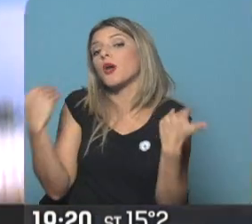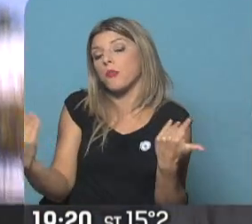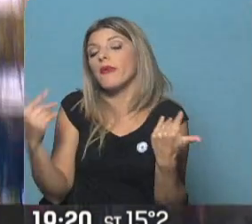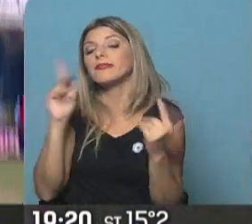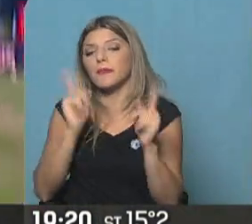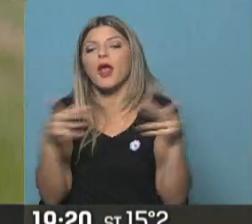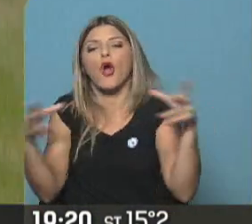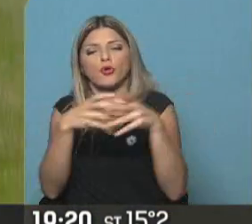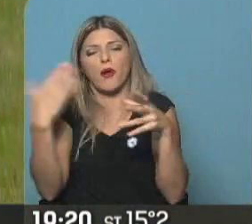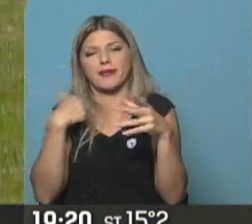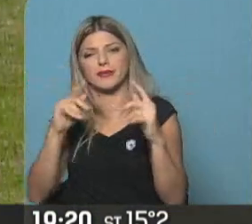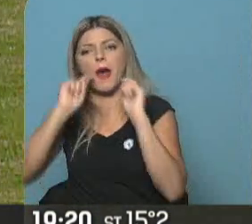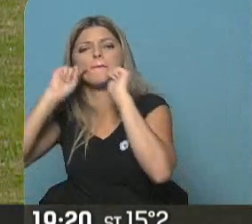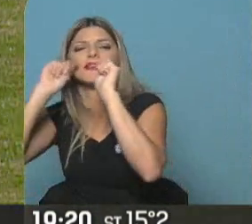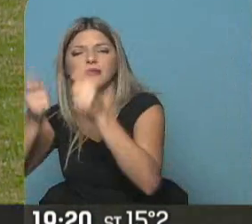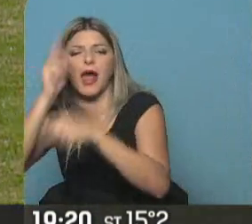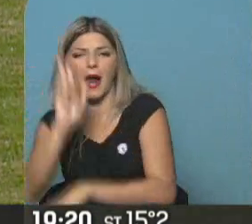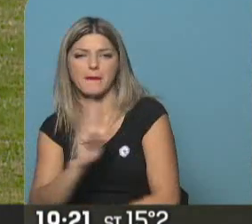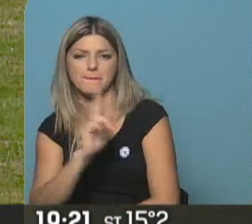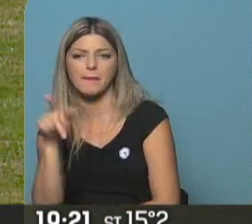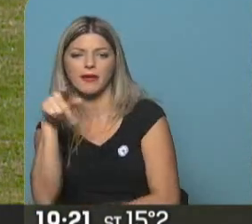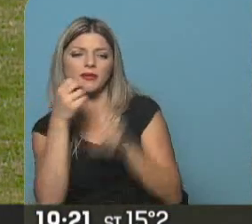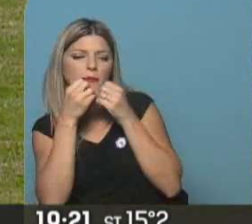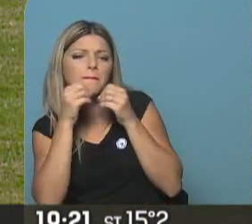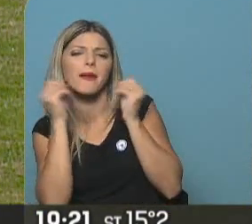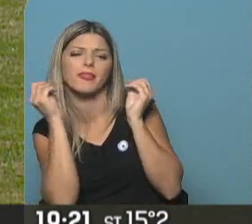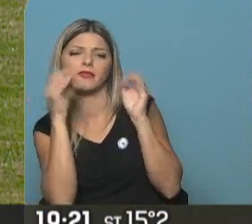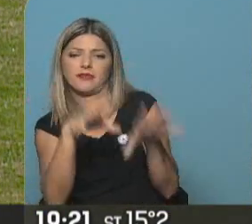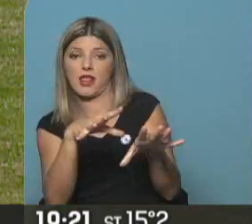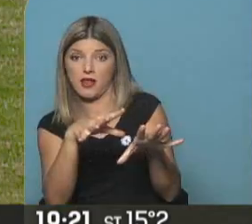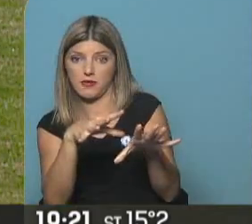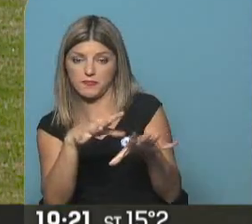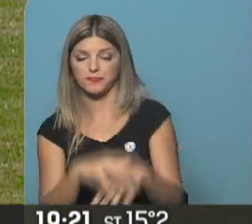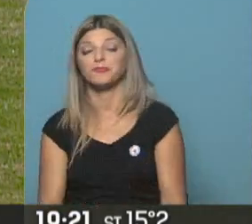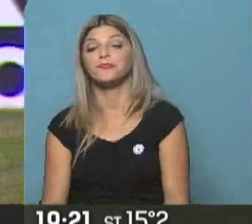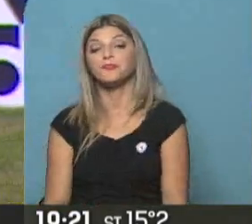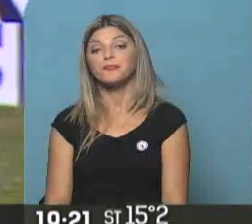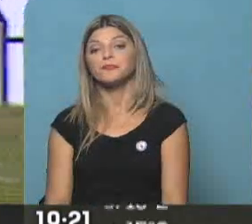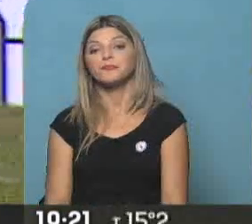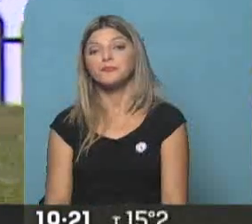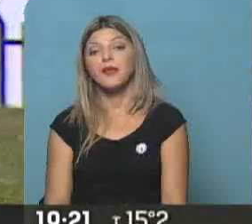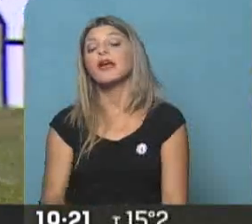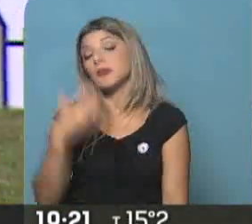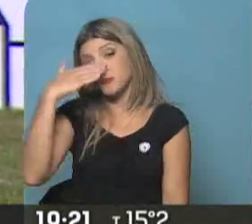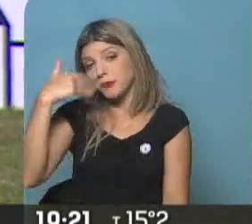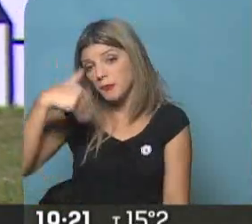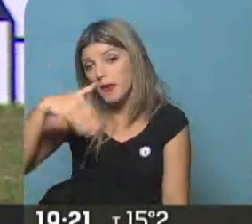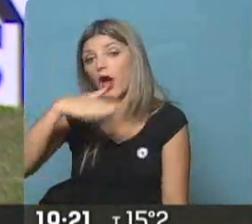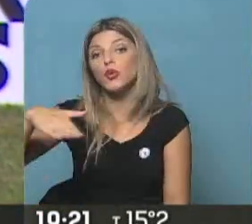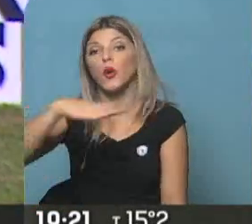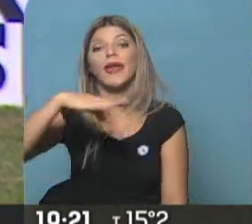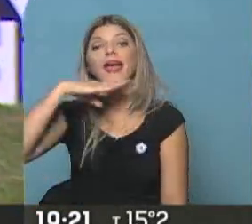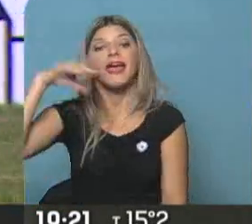Vaticano para recibir una bendición del Papa. El fin de semana posterior en Jerusalén. Hasta el momento nada ha